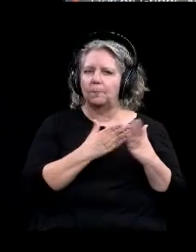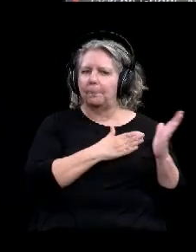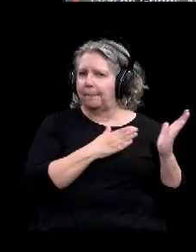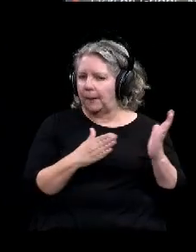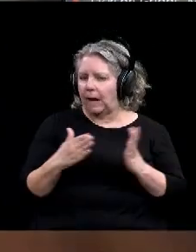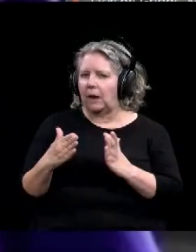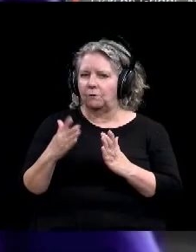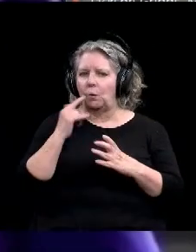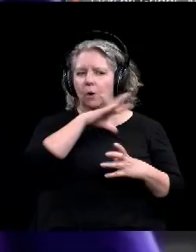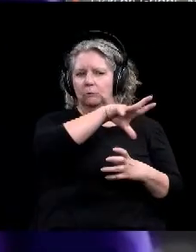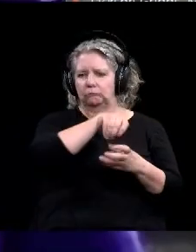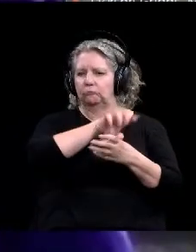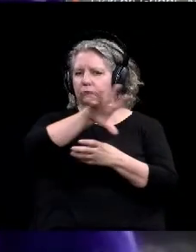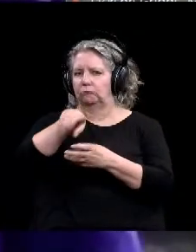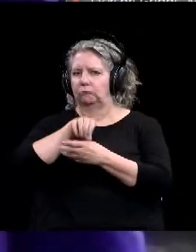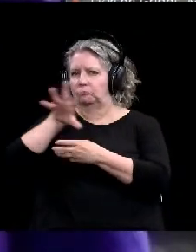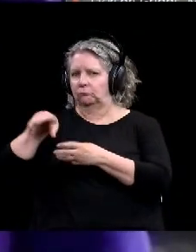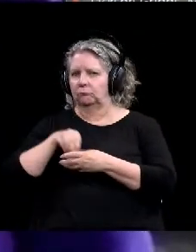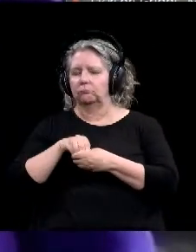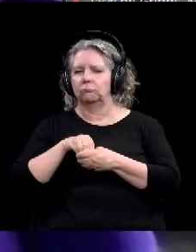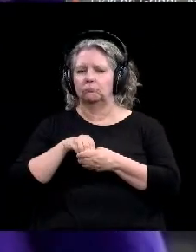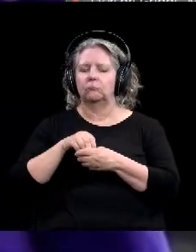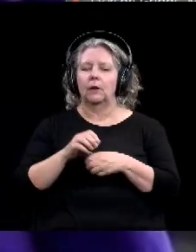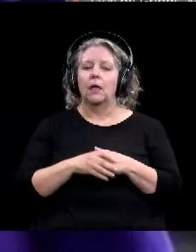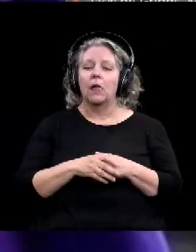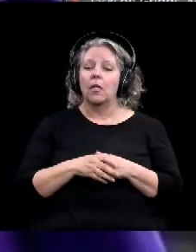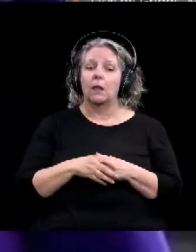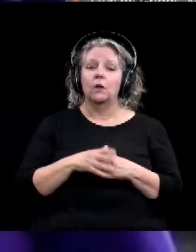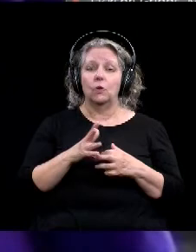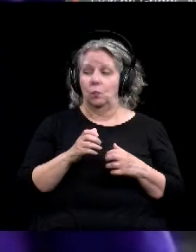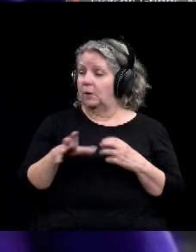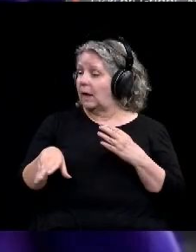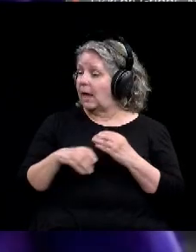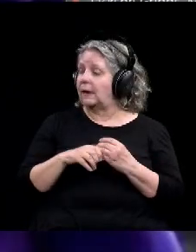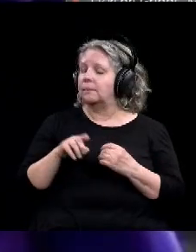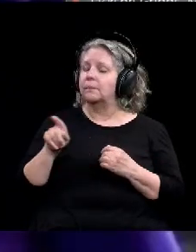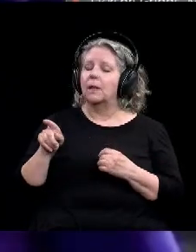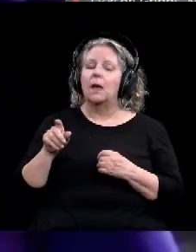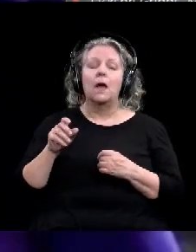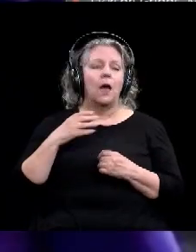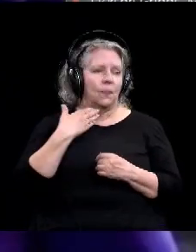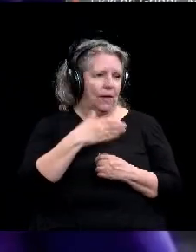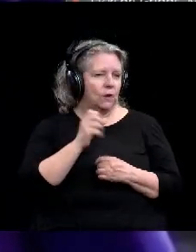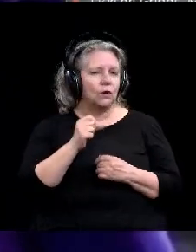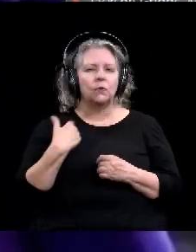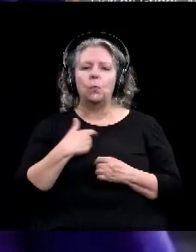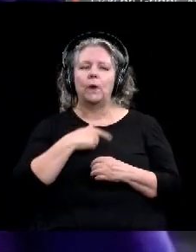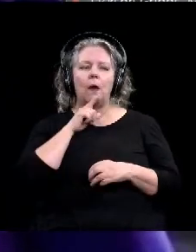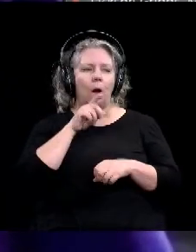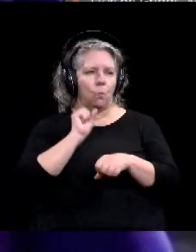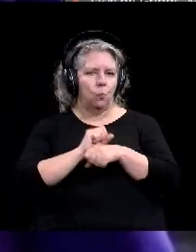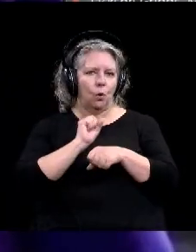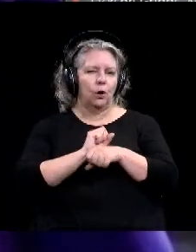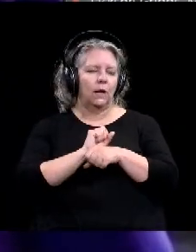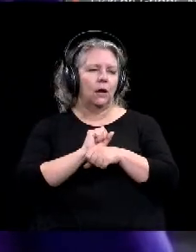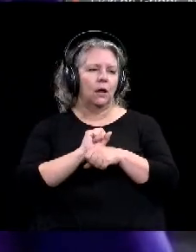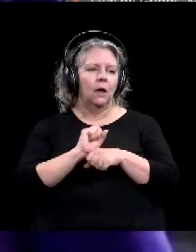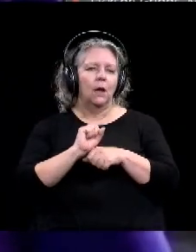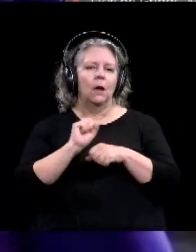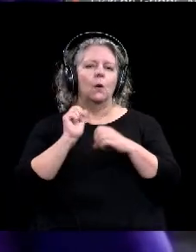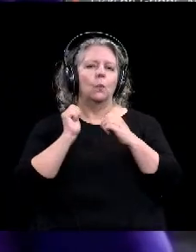reglas para incrementar estas vacunas entre la comunidad si estamos trabajando con otros y